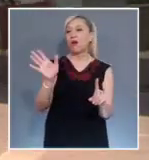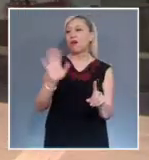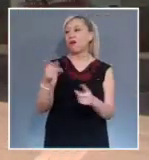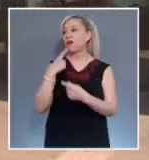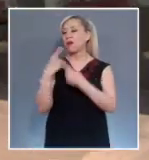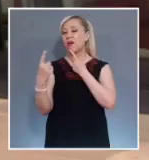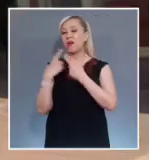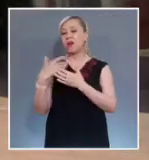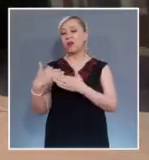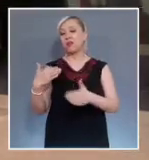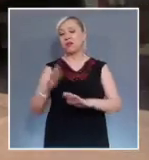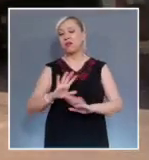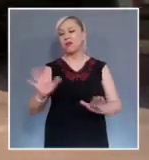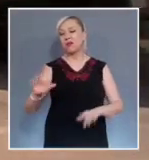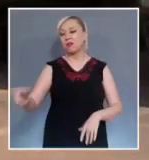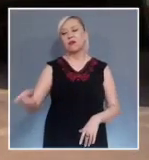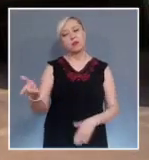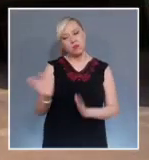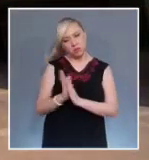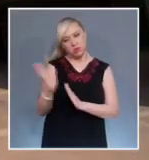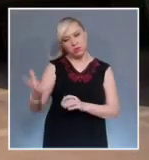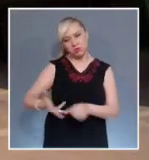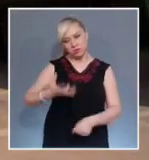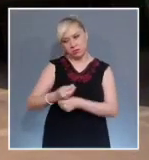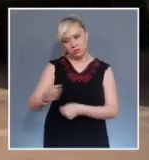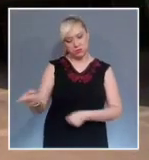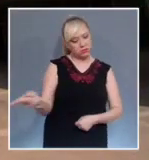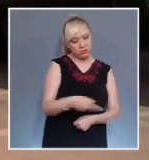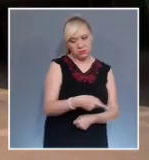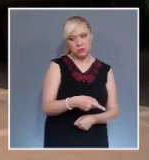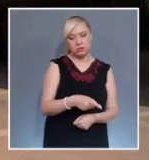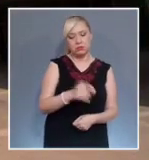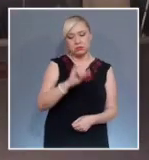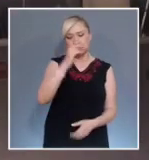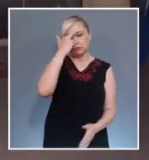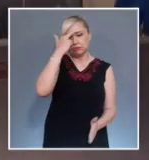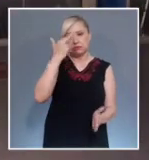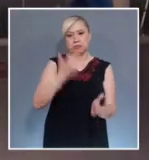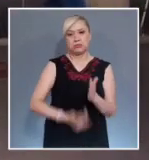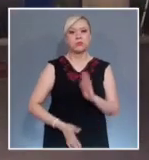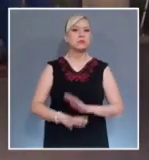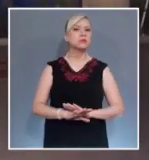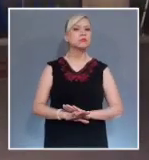a reparar el daño a la víctima u ofendido de manera integral